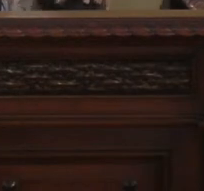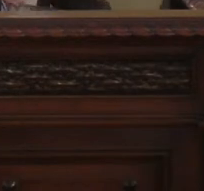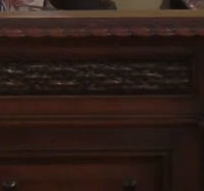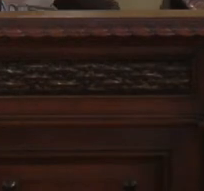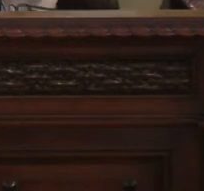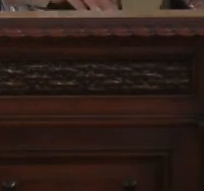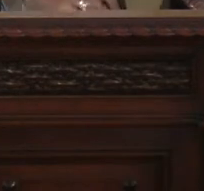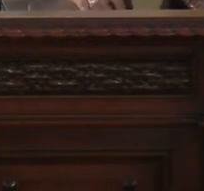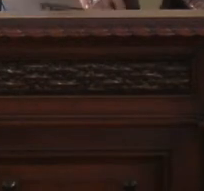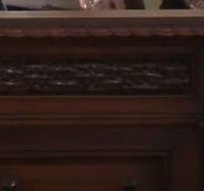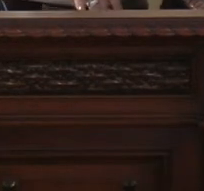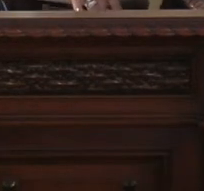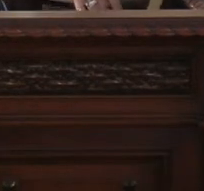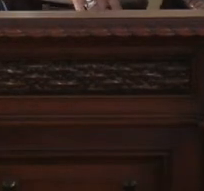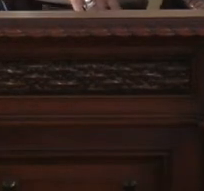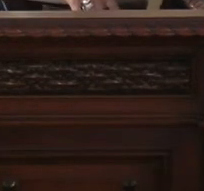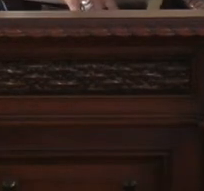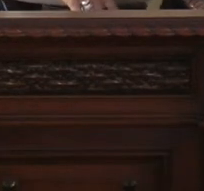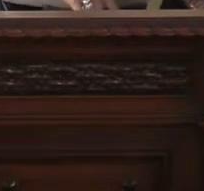de diputados por un día.